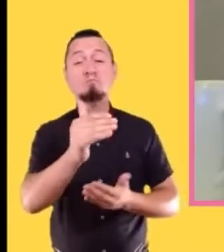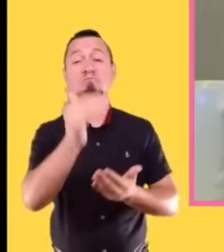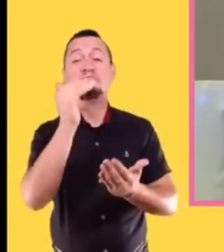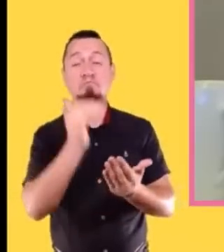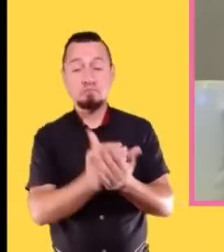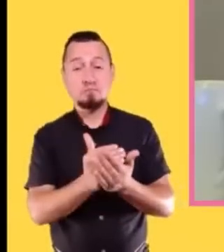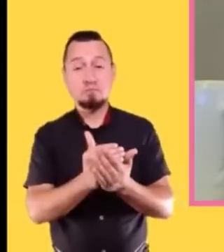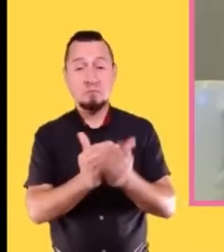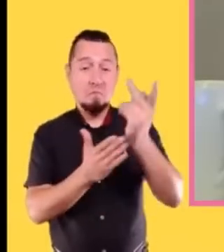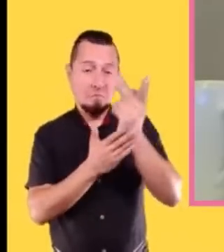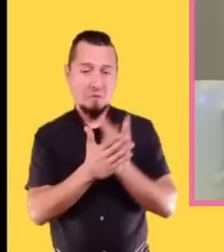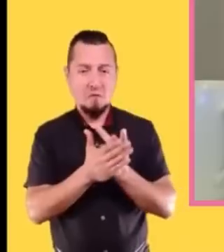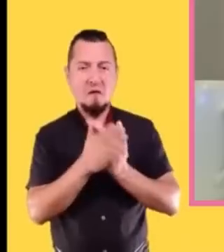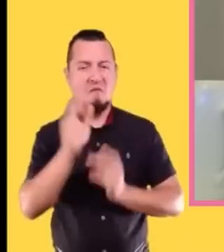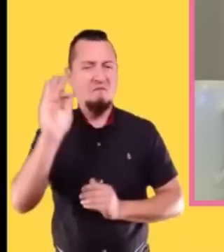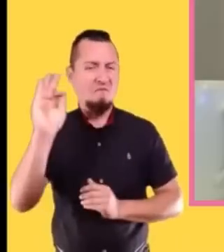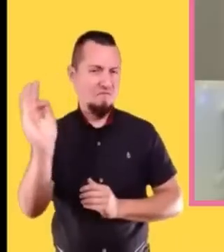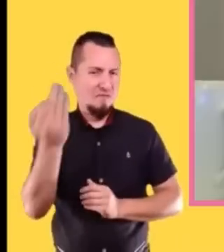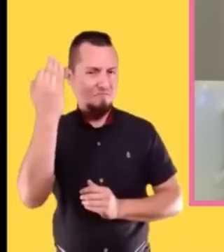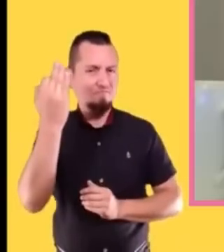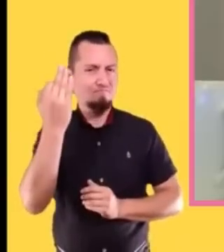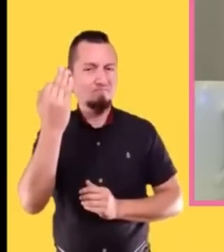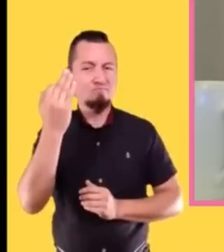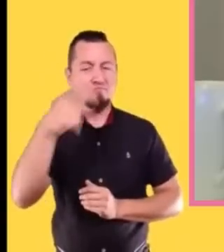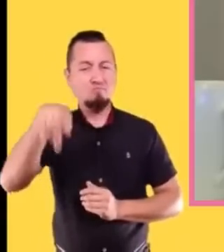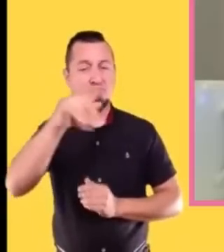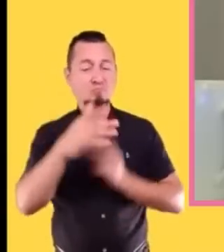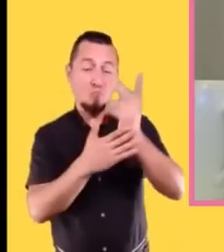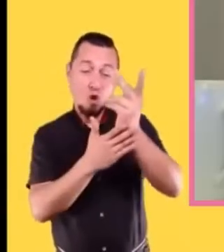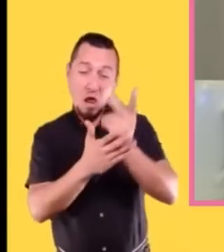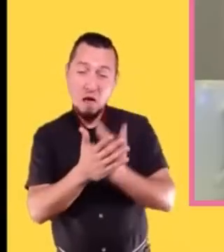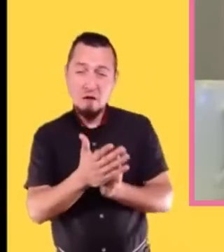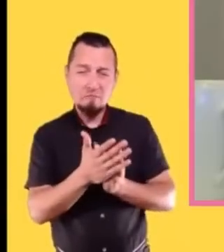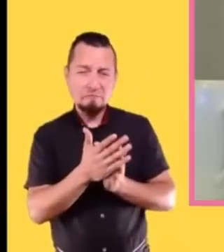de la Federación, los programas,